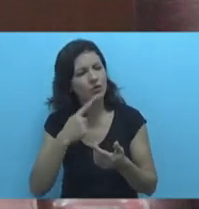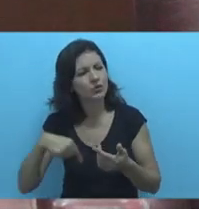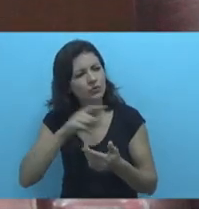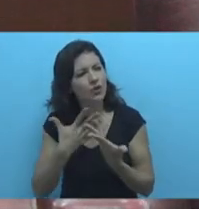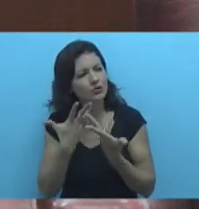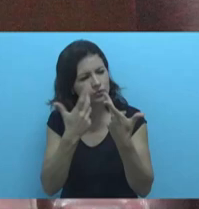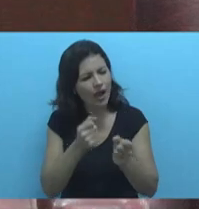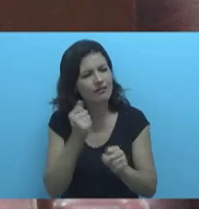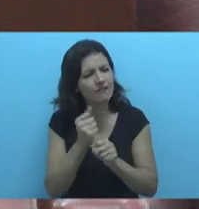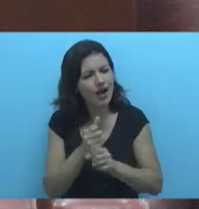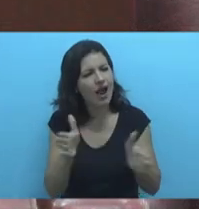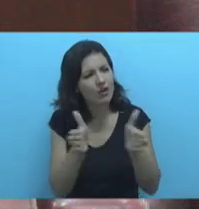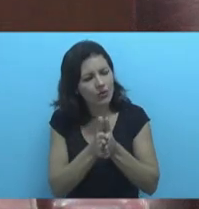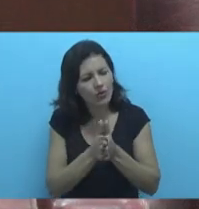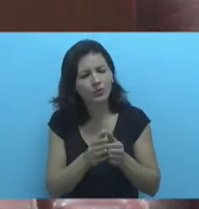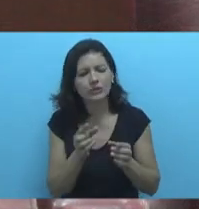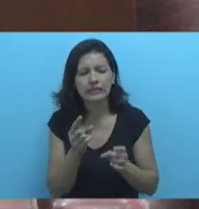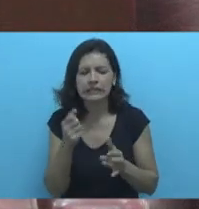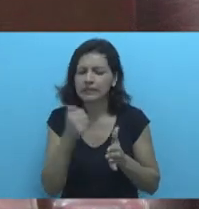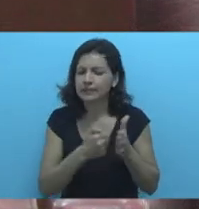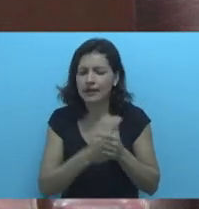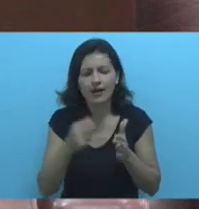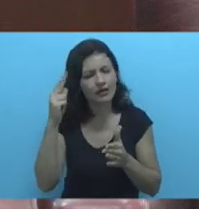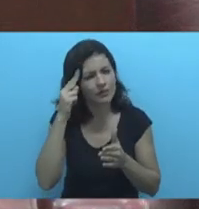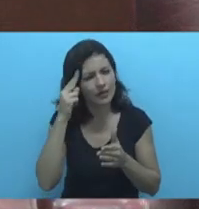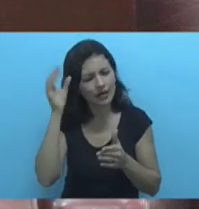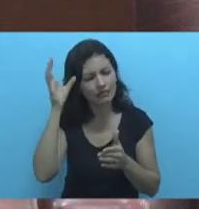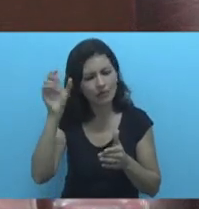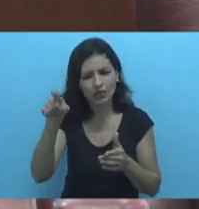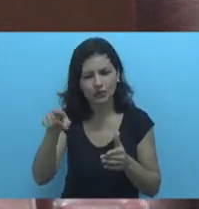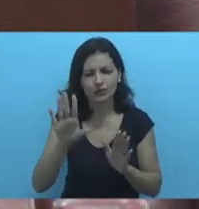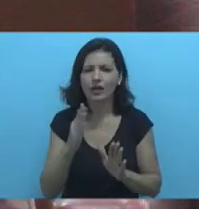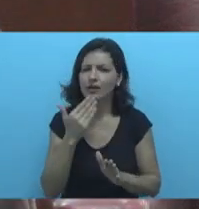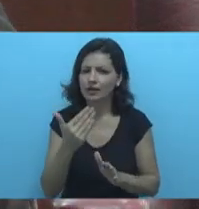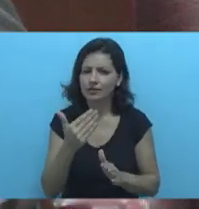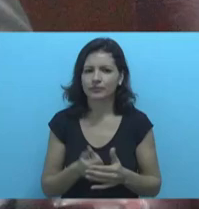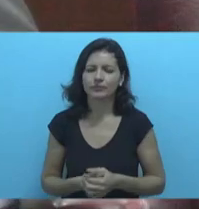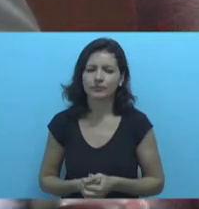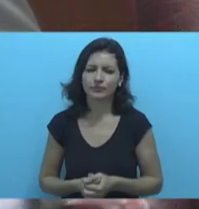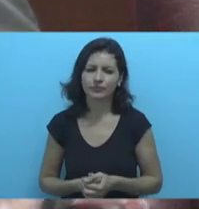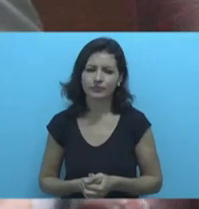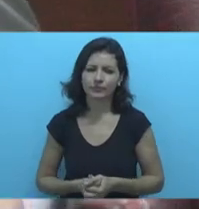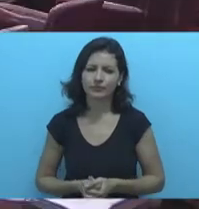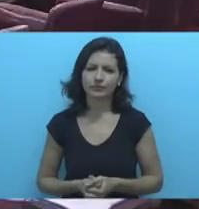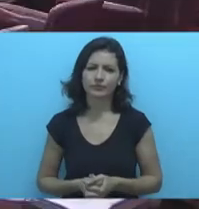tratar de hacer honor a la gestión de Miguel en la Cámara. Muchas gracias.